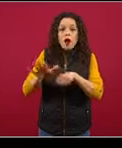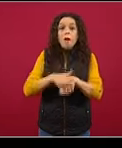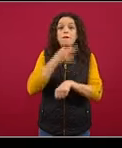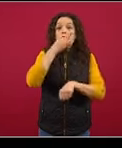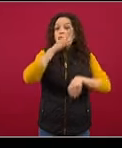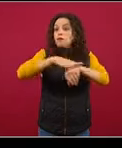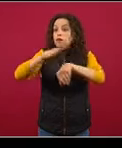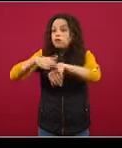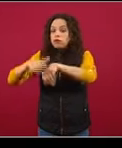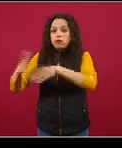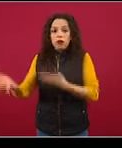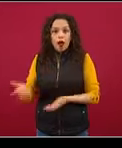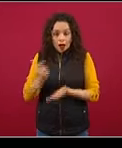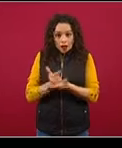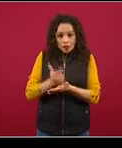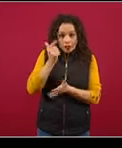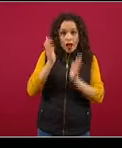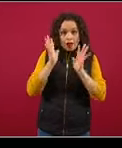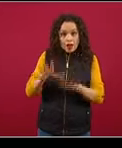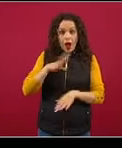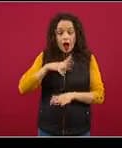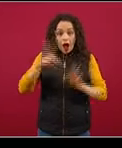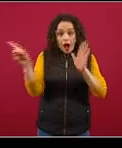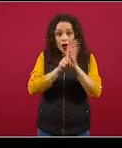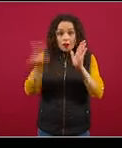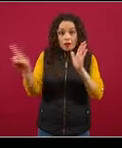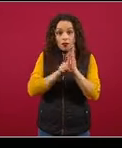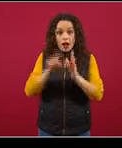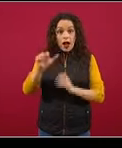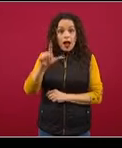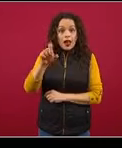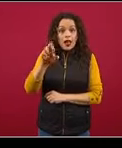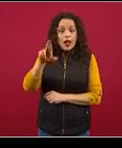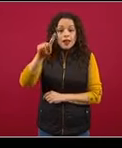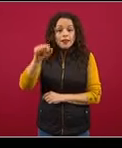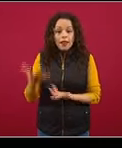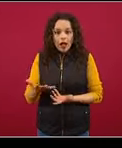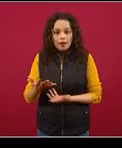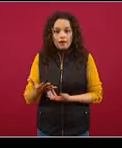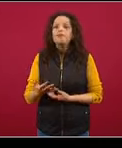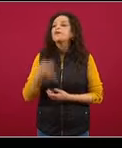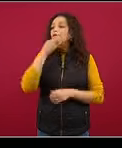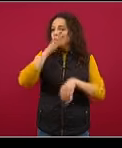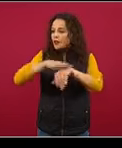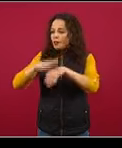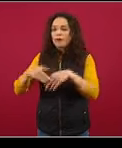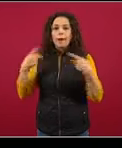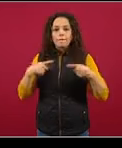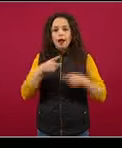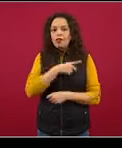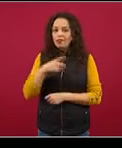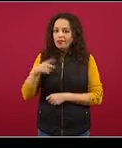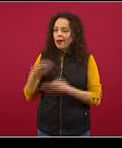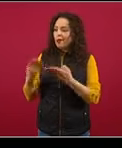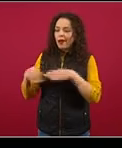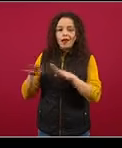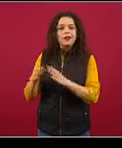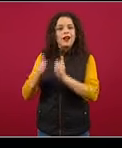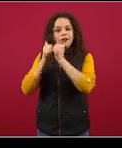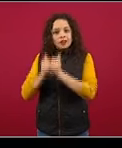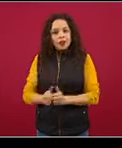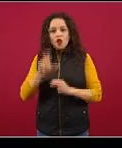que, independientemente del color en el que se marca en el semáforo, a la gente a resguardarse, a permanecer en casa, a no hacer reuniones. Entonces, si nos